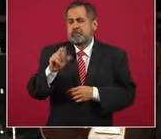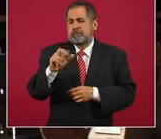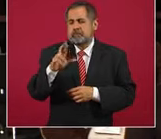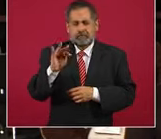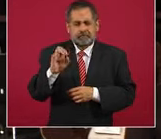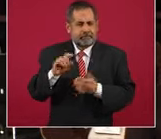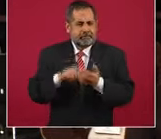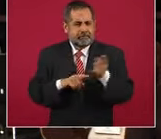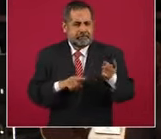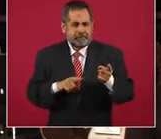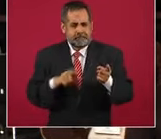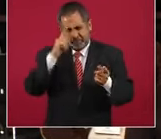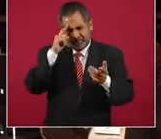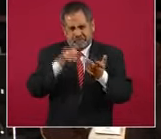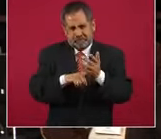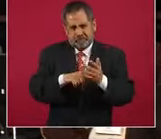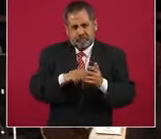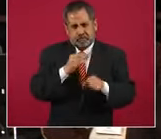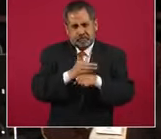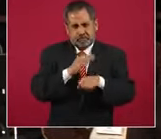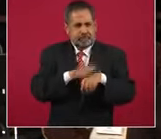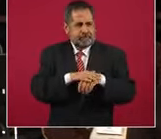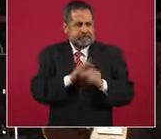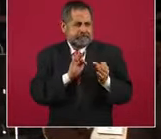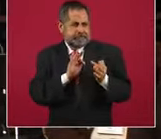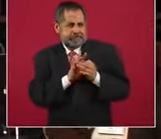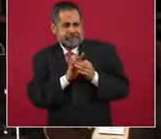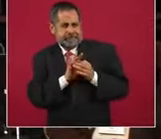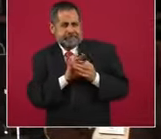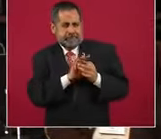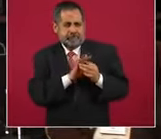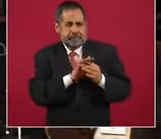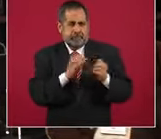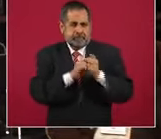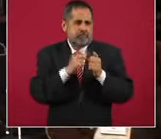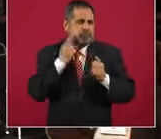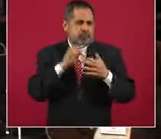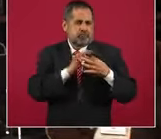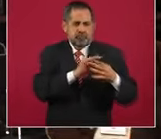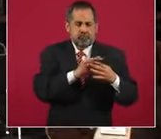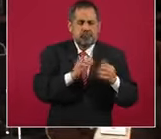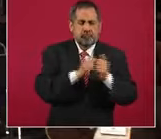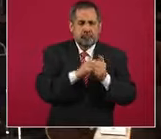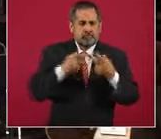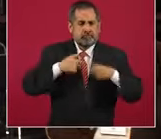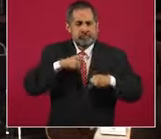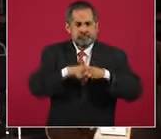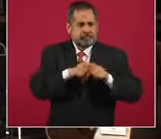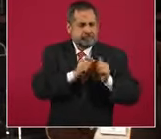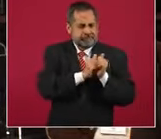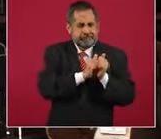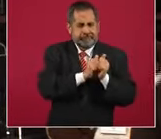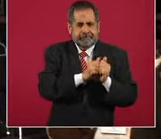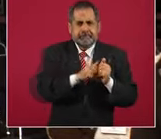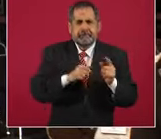es sin duda uno de los hombres más cercanos a usted, no solo desde el punto de vista político, sino personal.